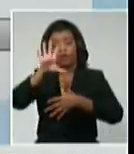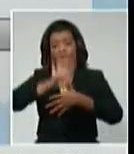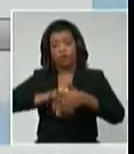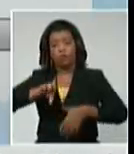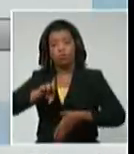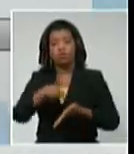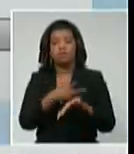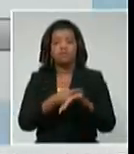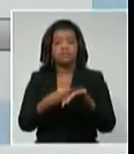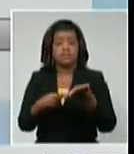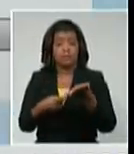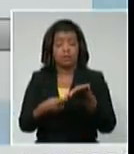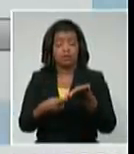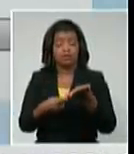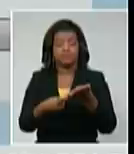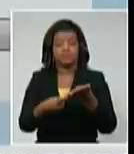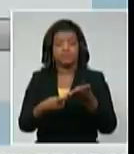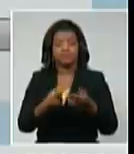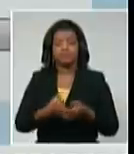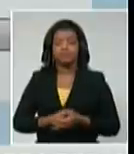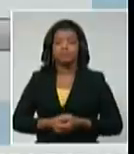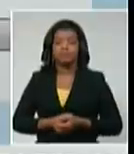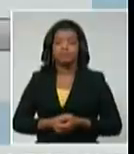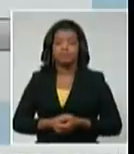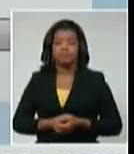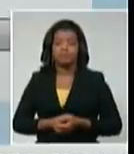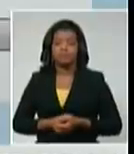se diagnosticaron